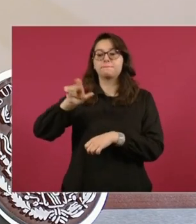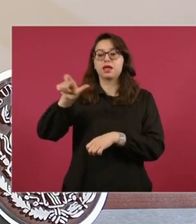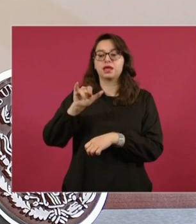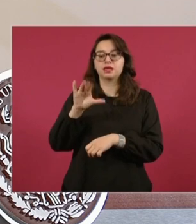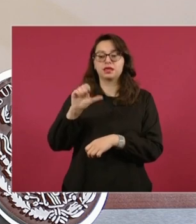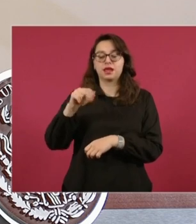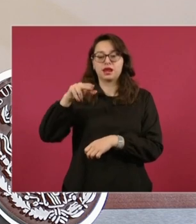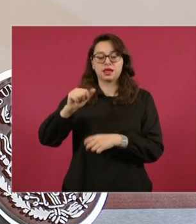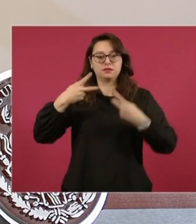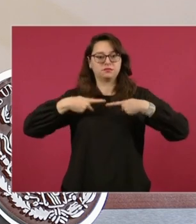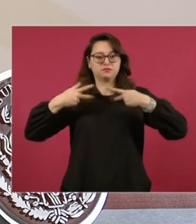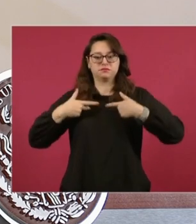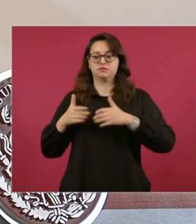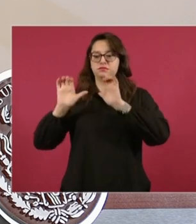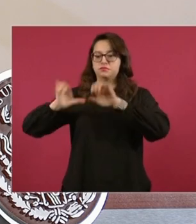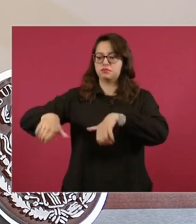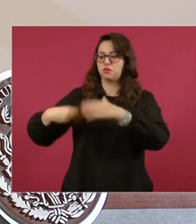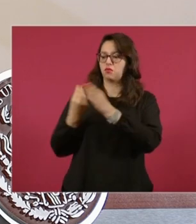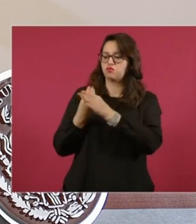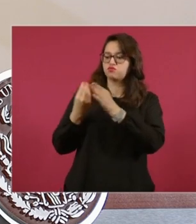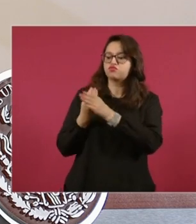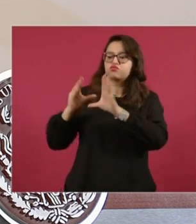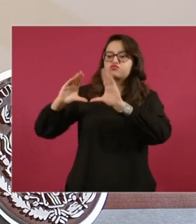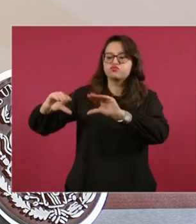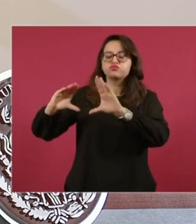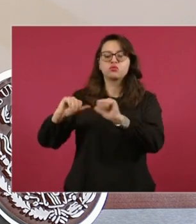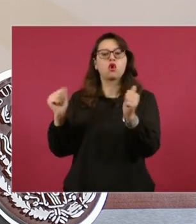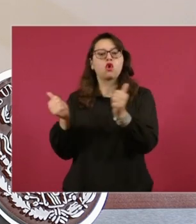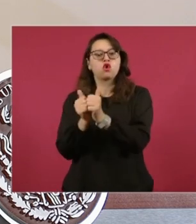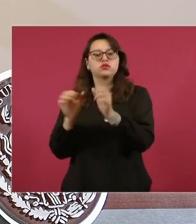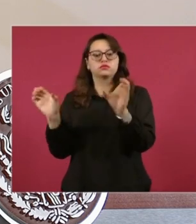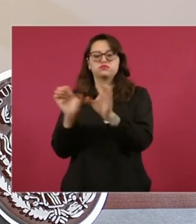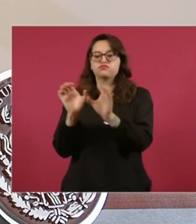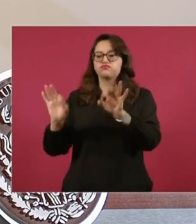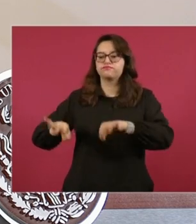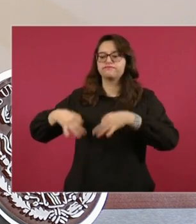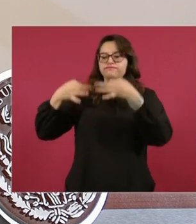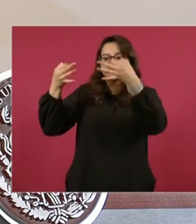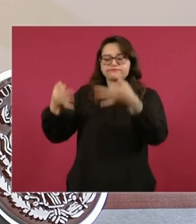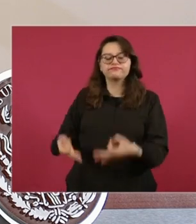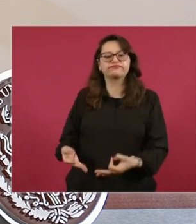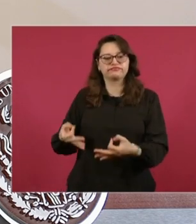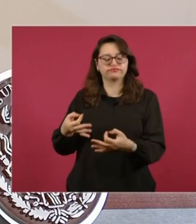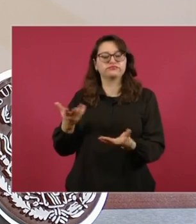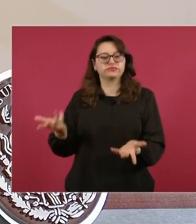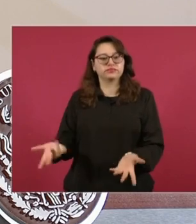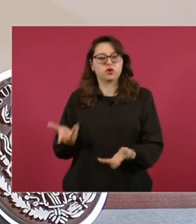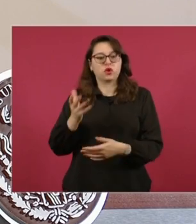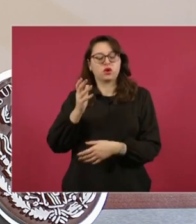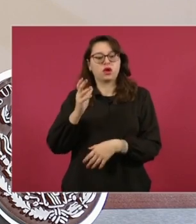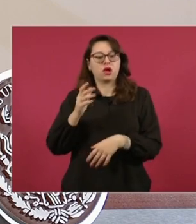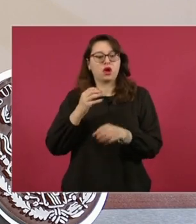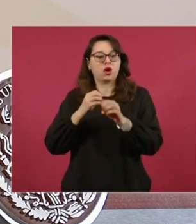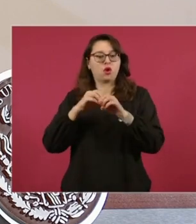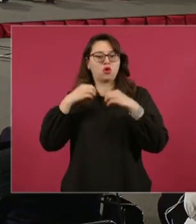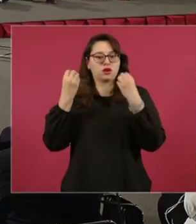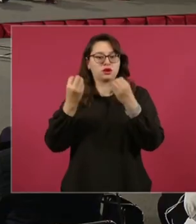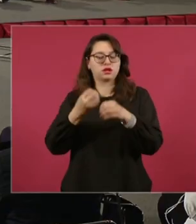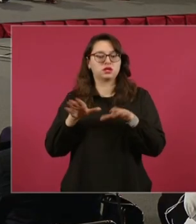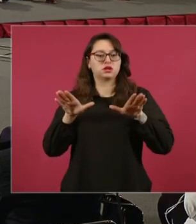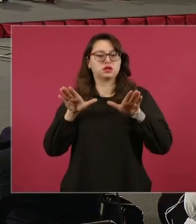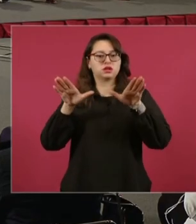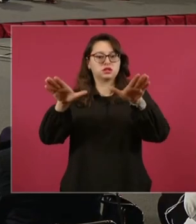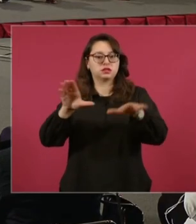centros de adiestramiento certificados acorde a la regulación estipulada por la Organización de